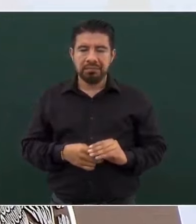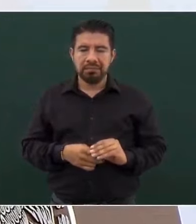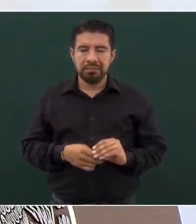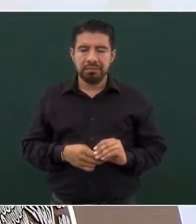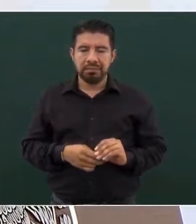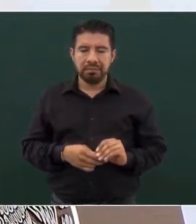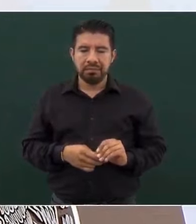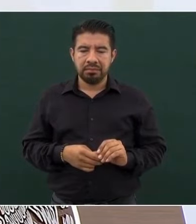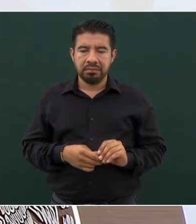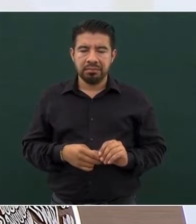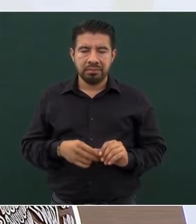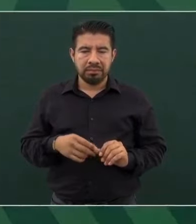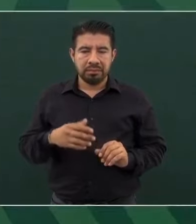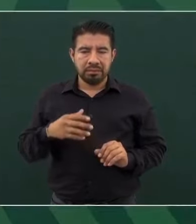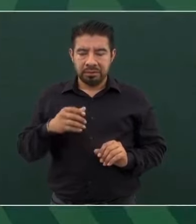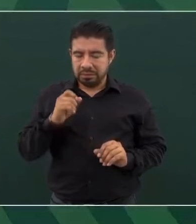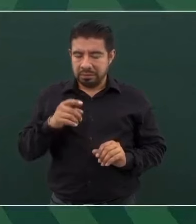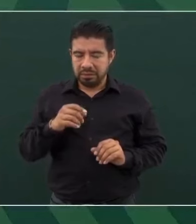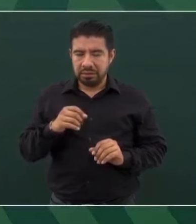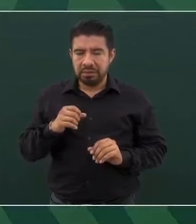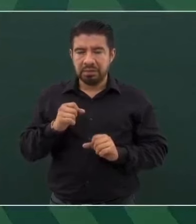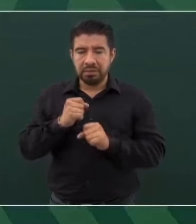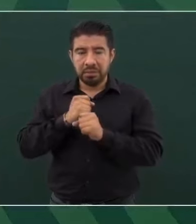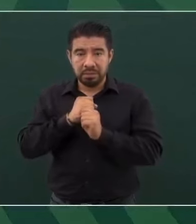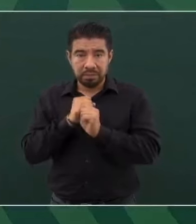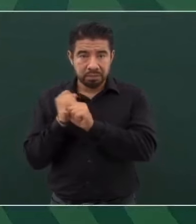como se dice en el béisbol, fildeando